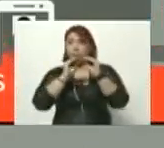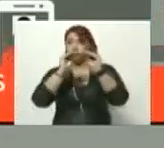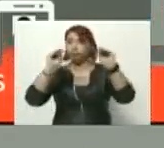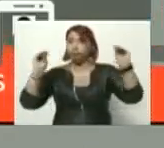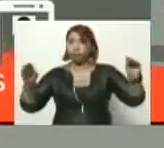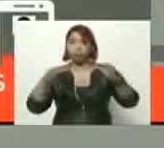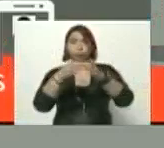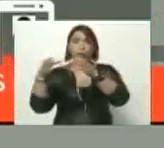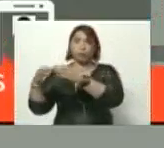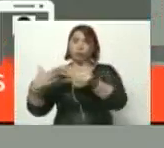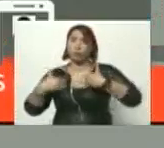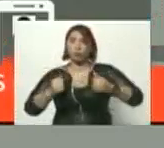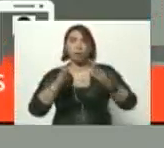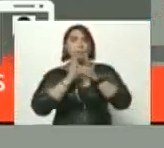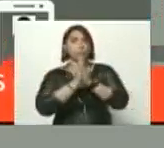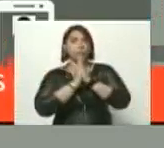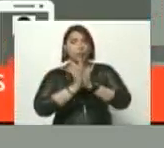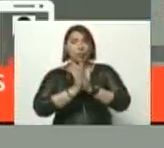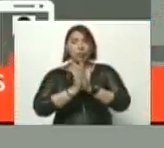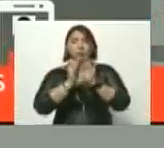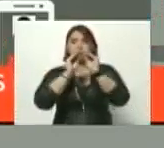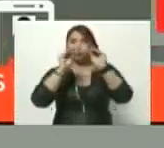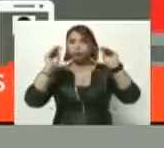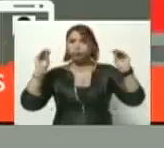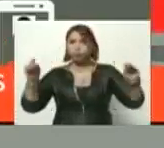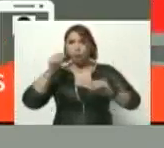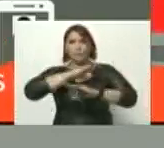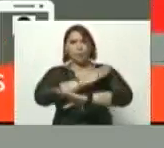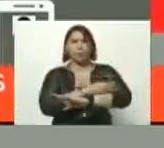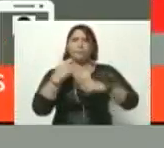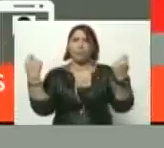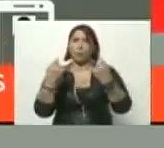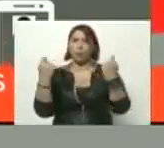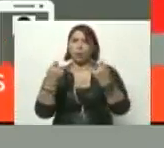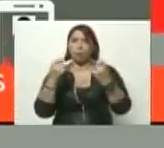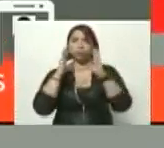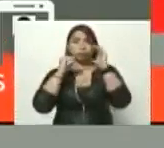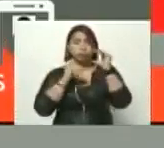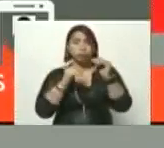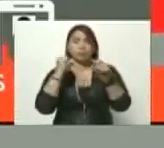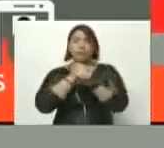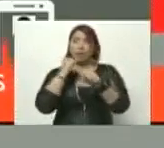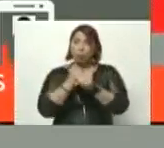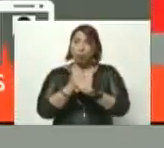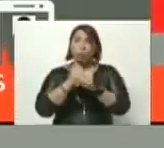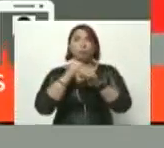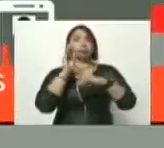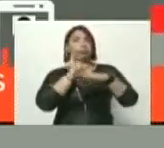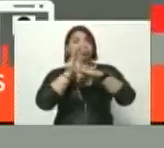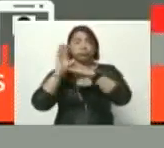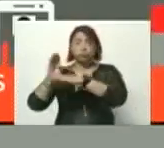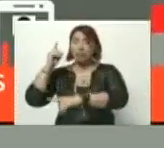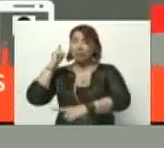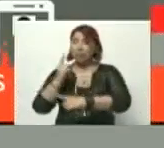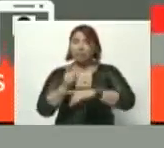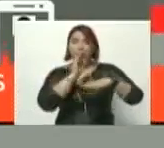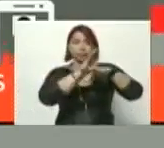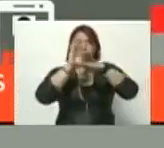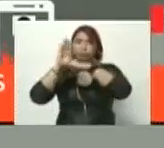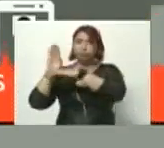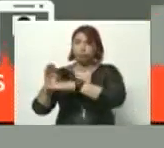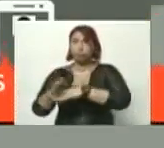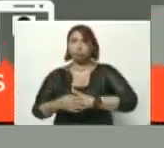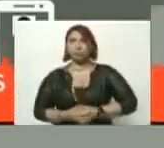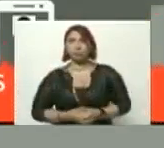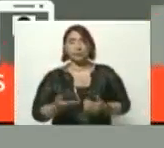cuerpos de seguridad. Atención al poder popular. Atención a la clase obrera, a cuidar, a cuidar